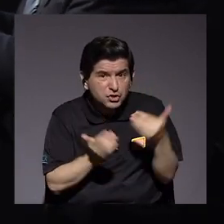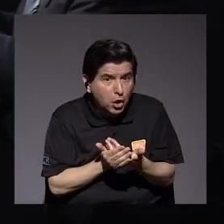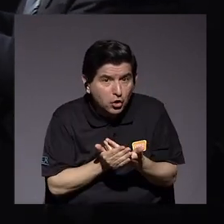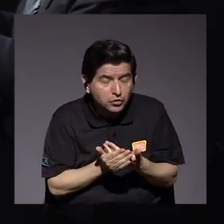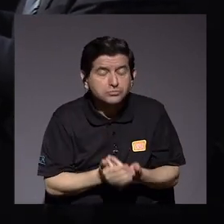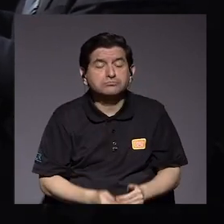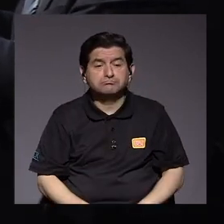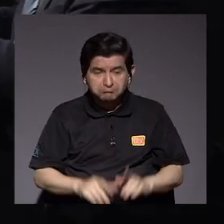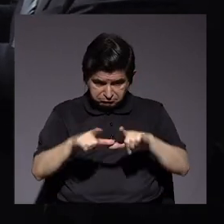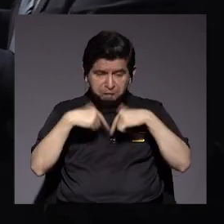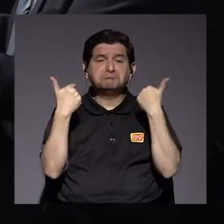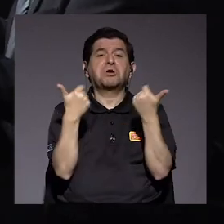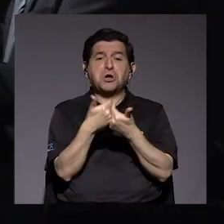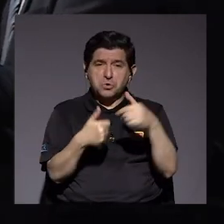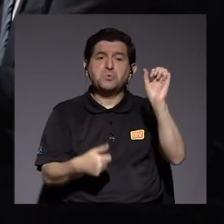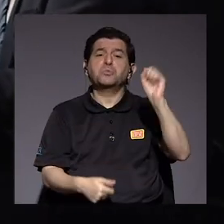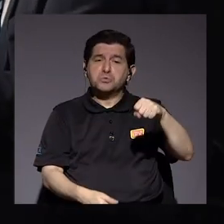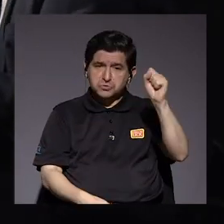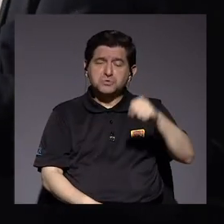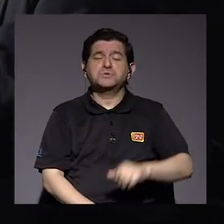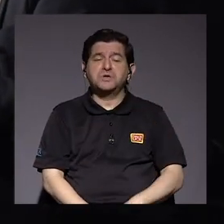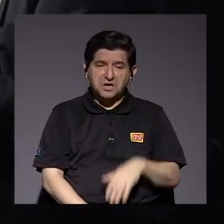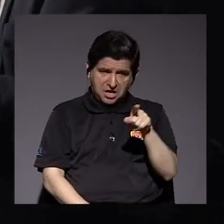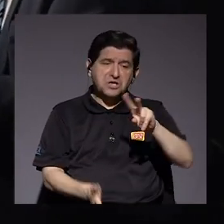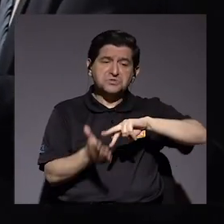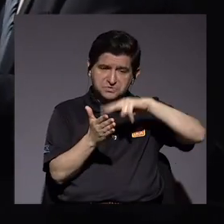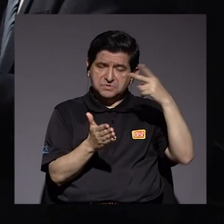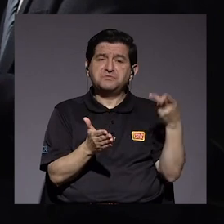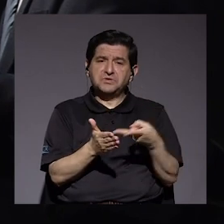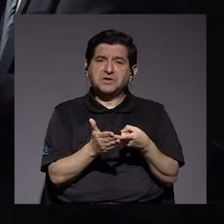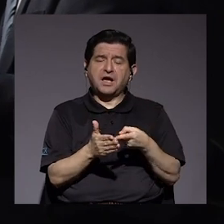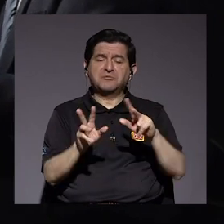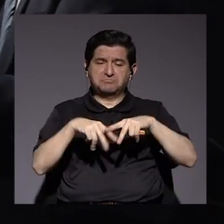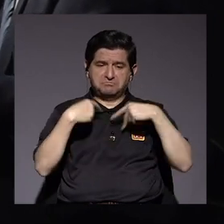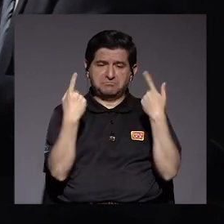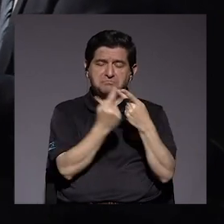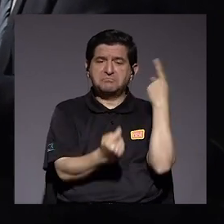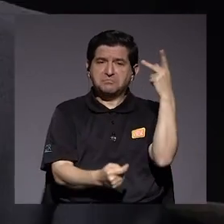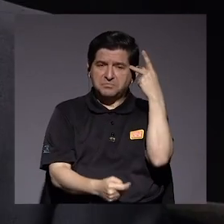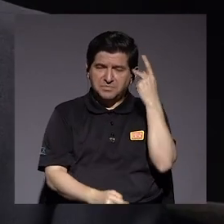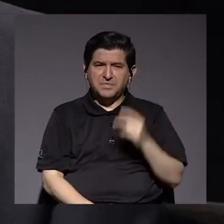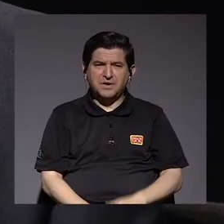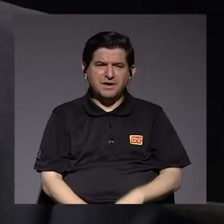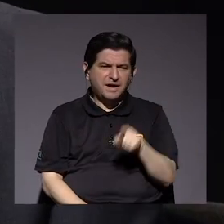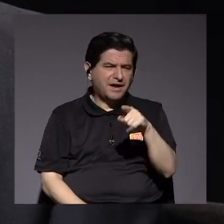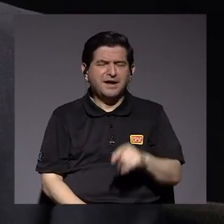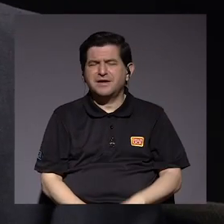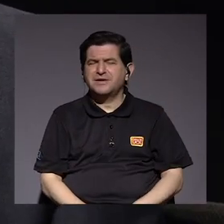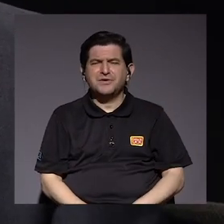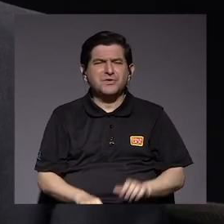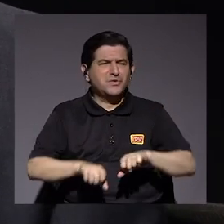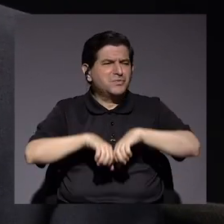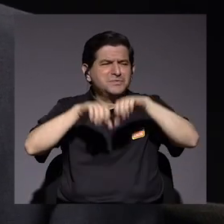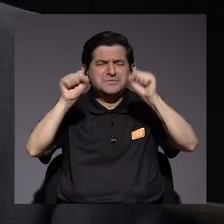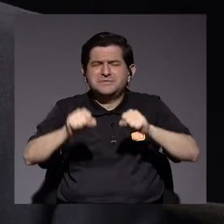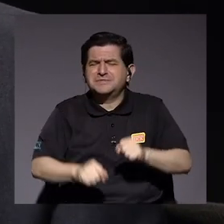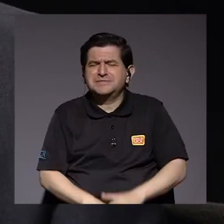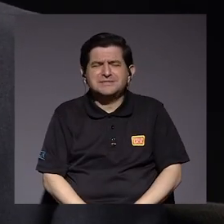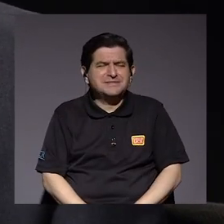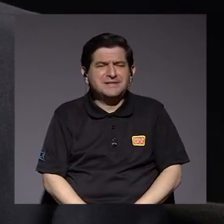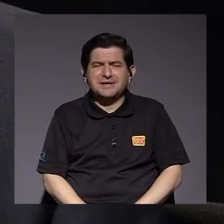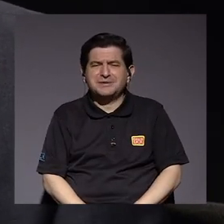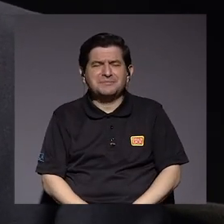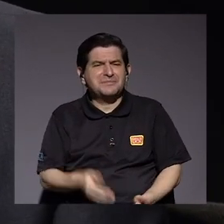efe en conjunto esos son los partidos políticos hoy hay un primitivismo político